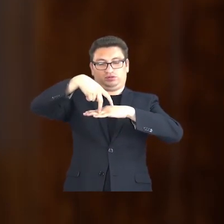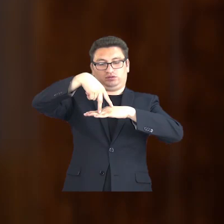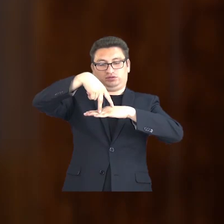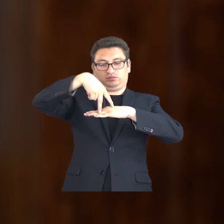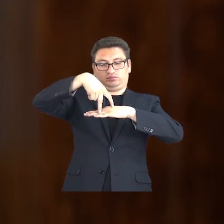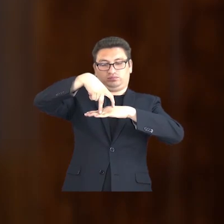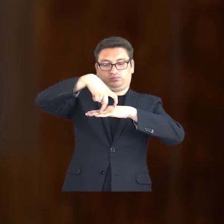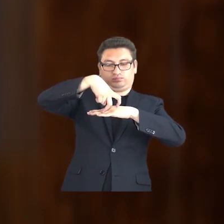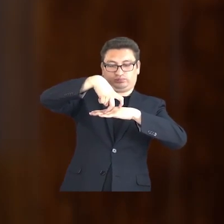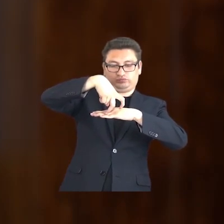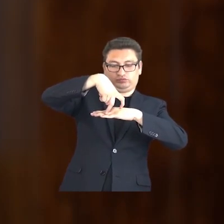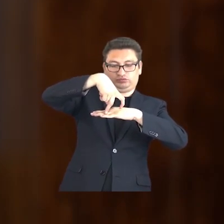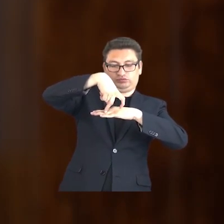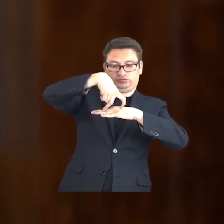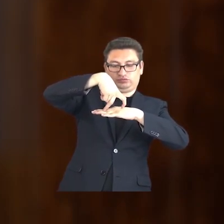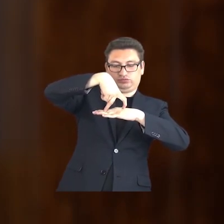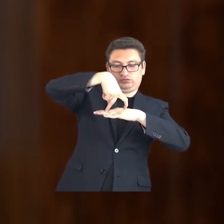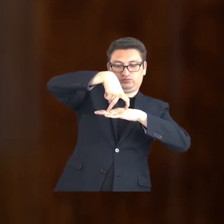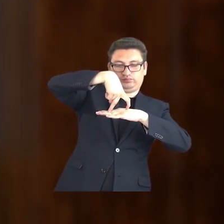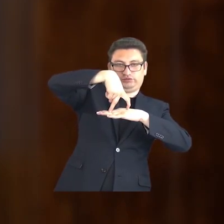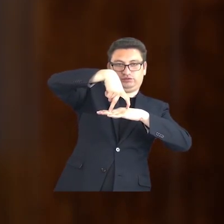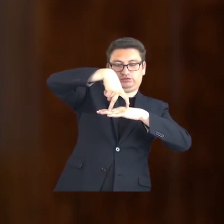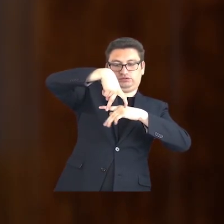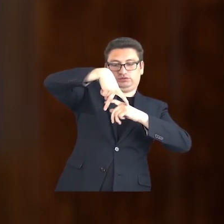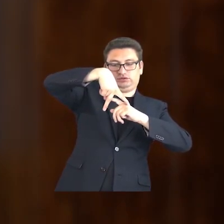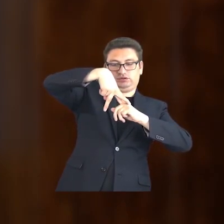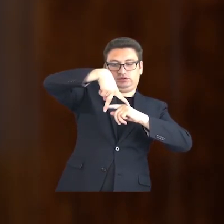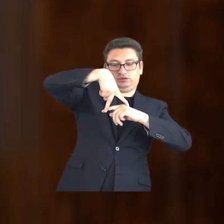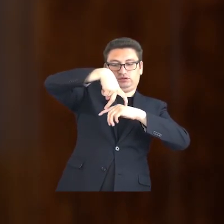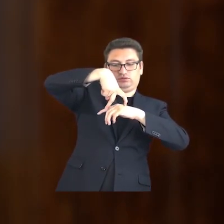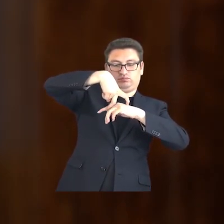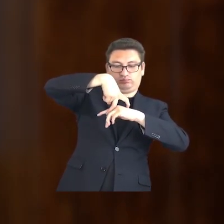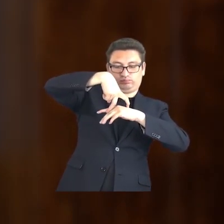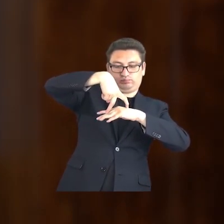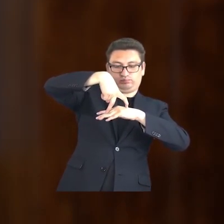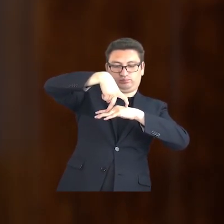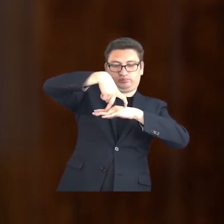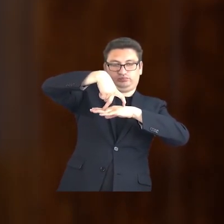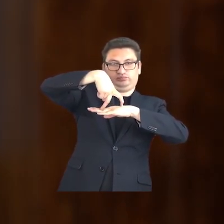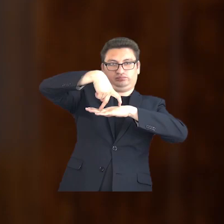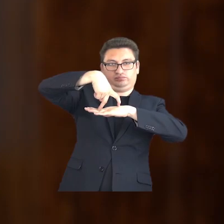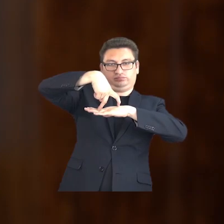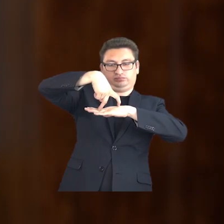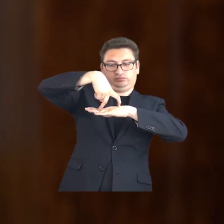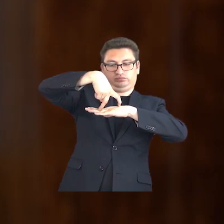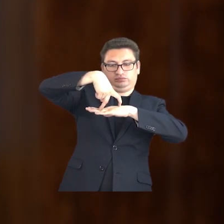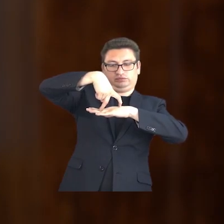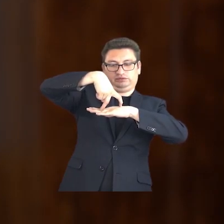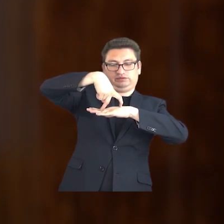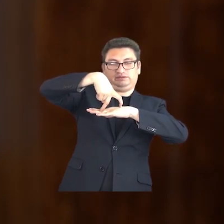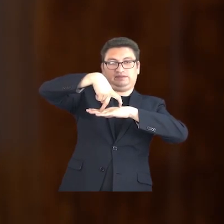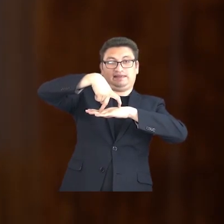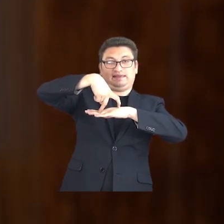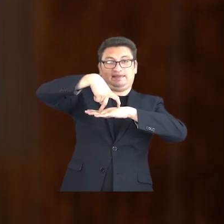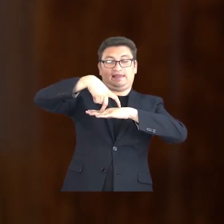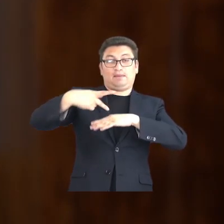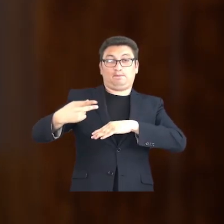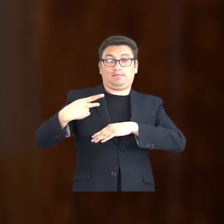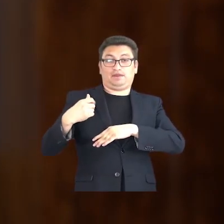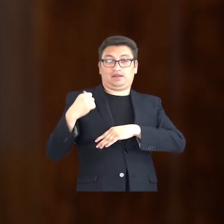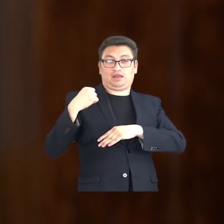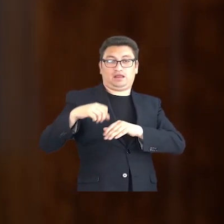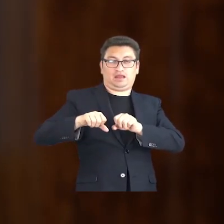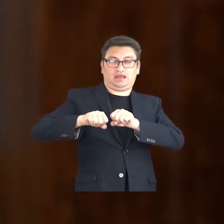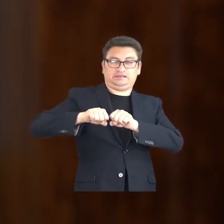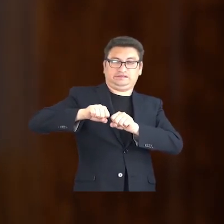la rodilla delantera, manteniendo la pierna trasera recta y el talón en el suelo. Debes sentir un estiramiento en